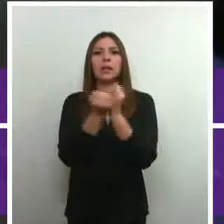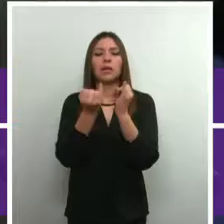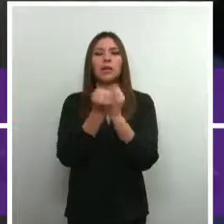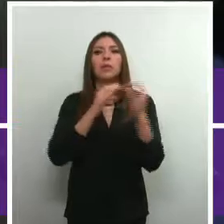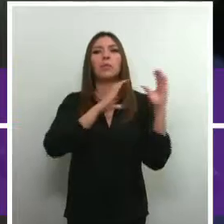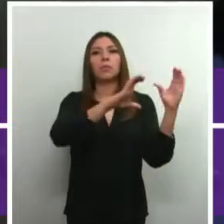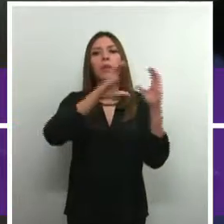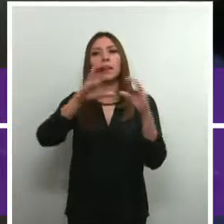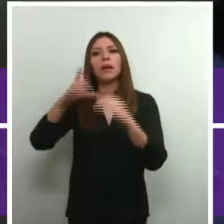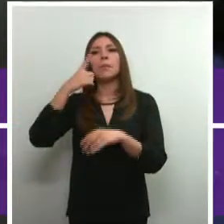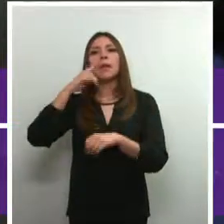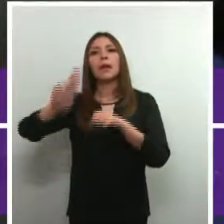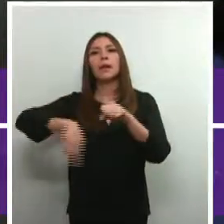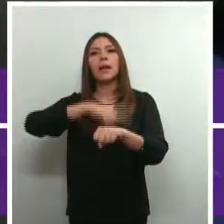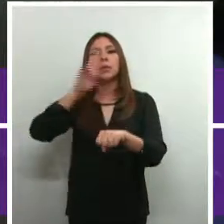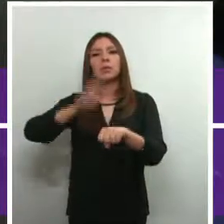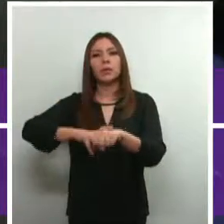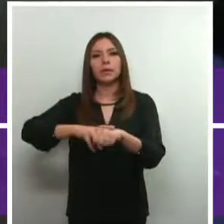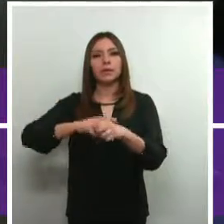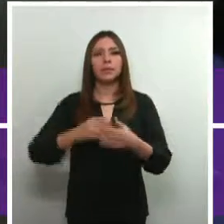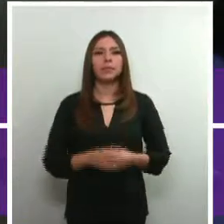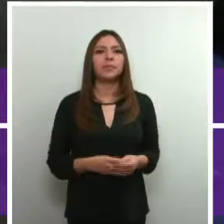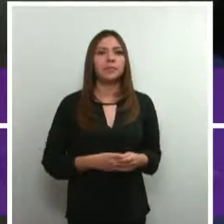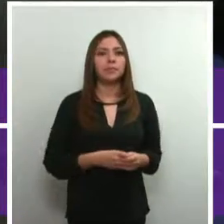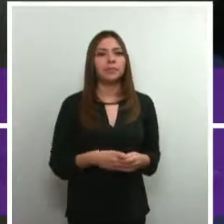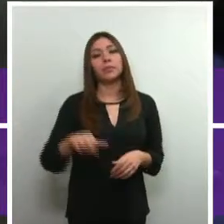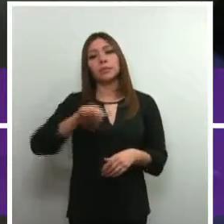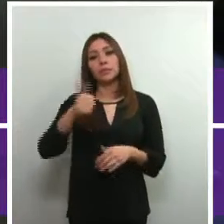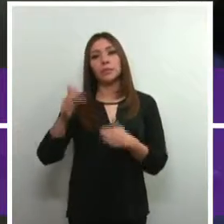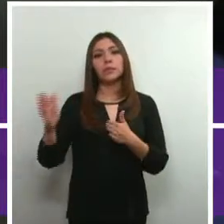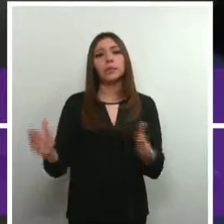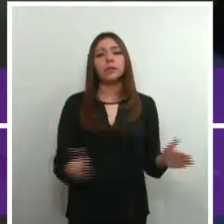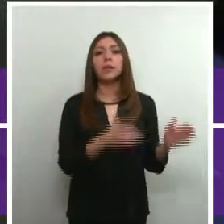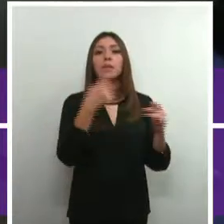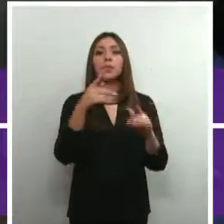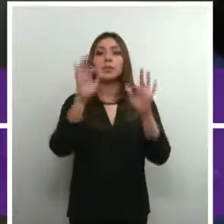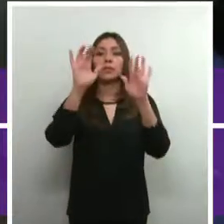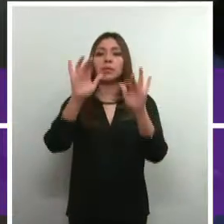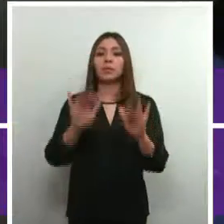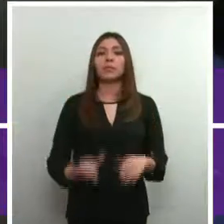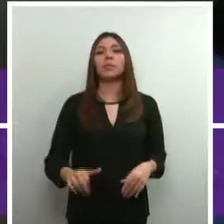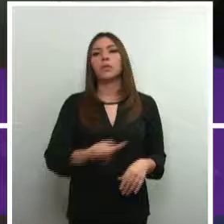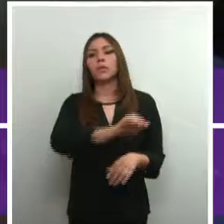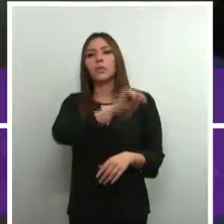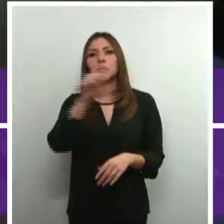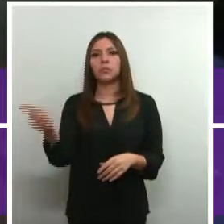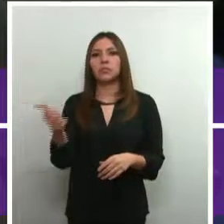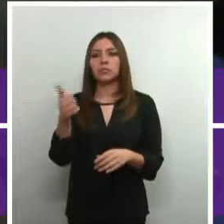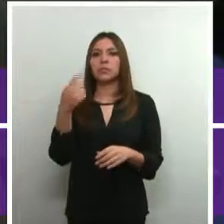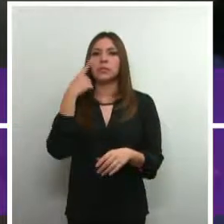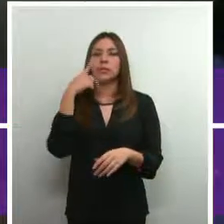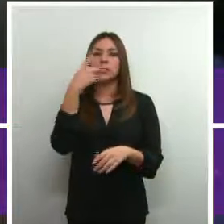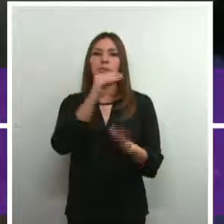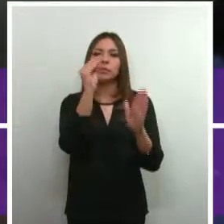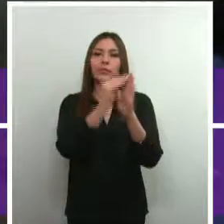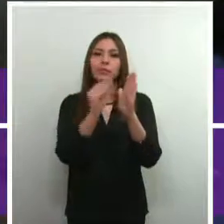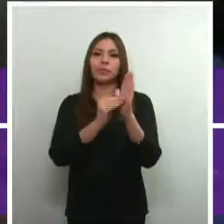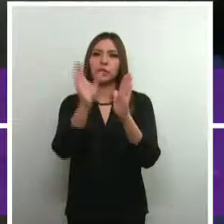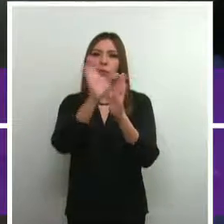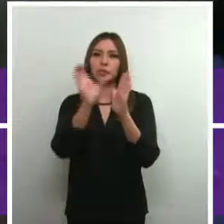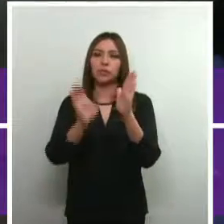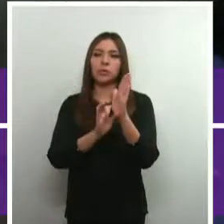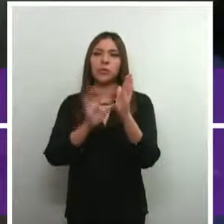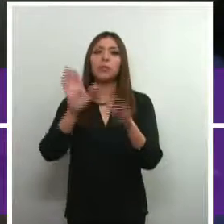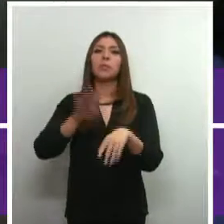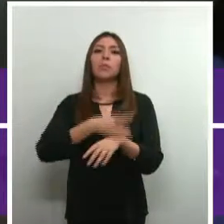protección de la naturaleza. Por otra parte, la redacción supera otras expresiones constitucionales, ya